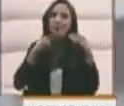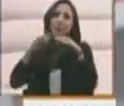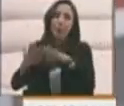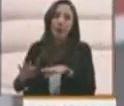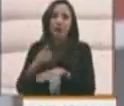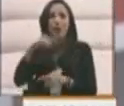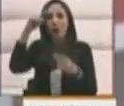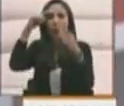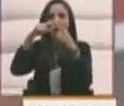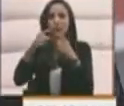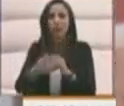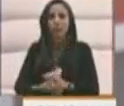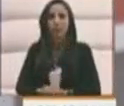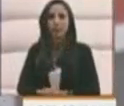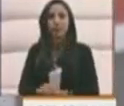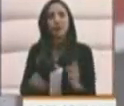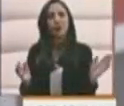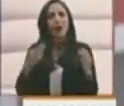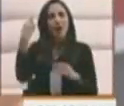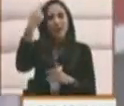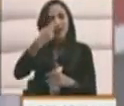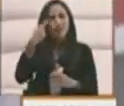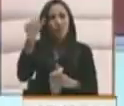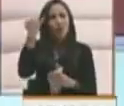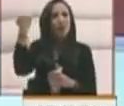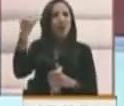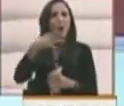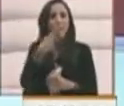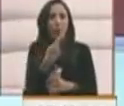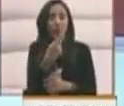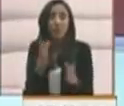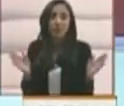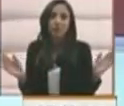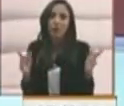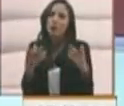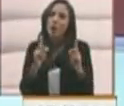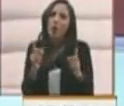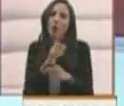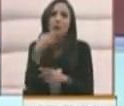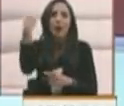No es pues esto ya una reflexión sobre la política, sino sobre la guerra.